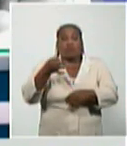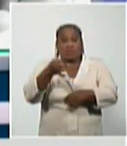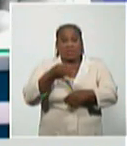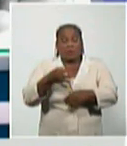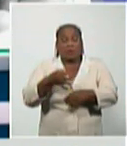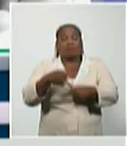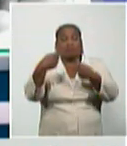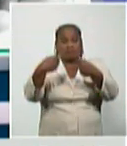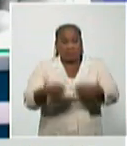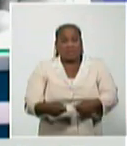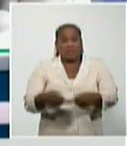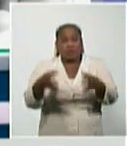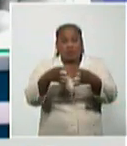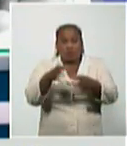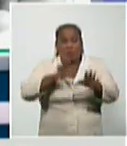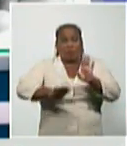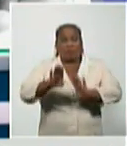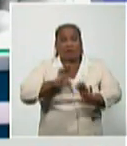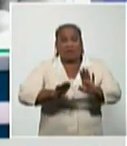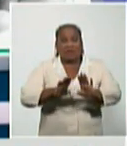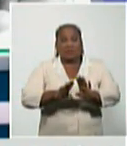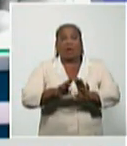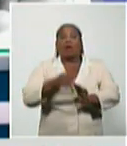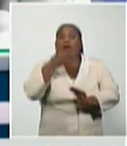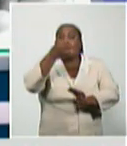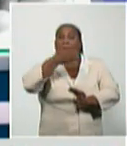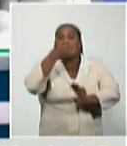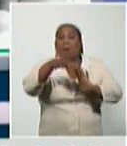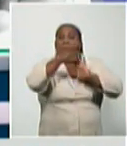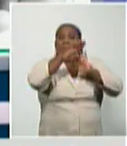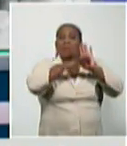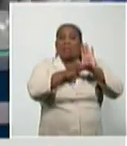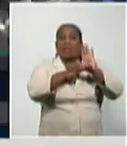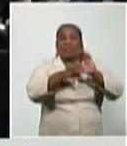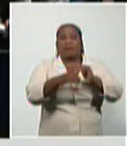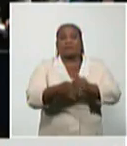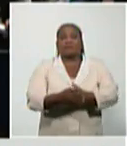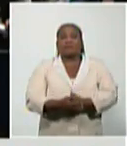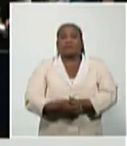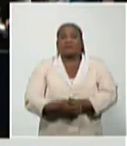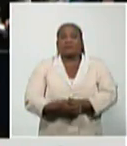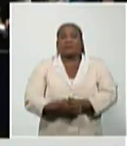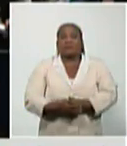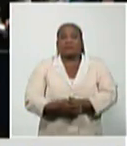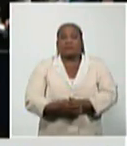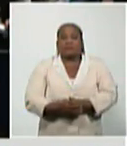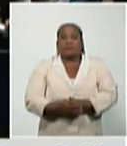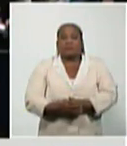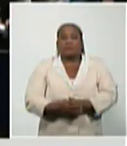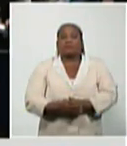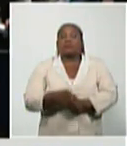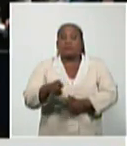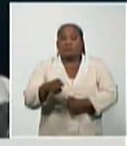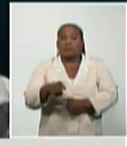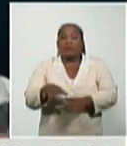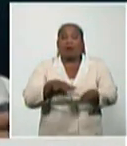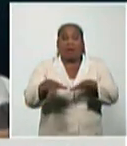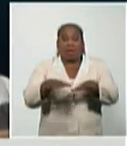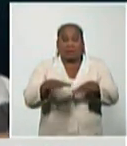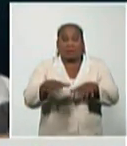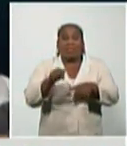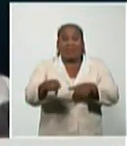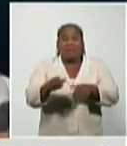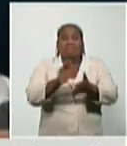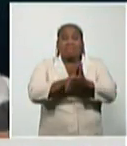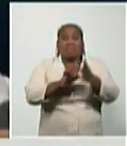que dictó las medidas restrictivas para la actual fase. Tenemos el reporte. Reactivado desde el retroceso de Matanzas a la